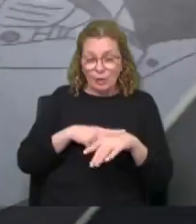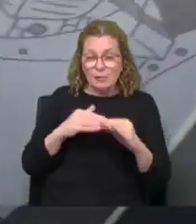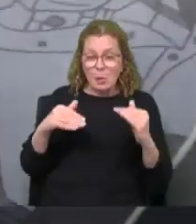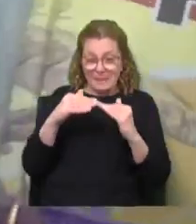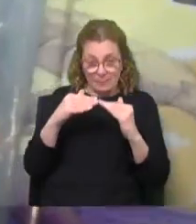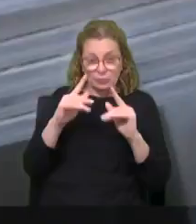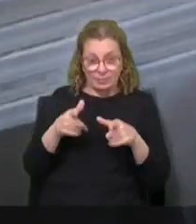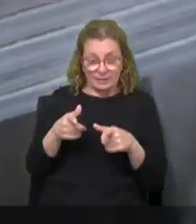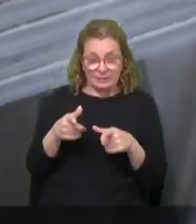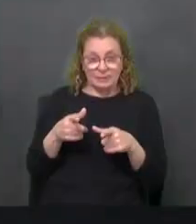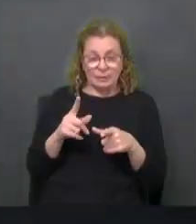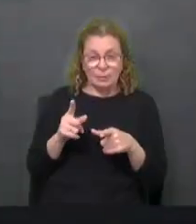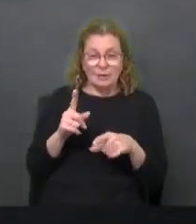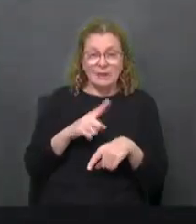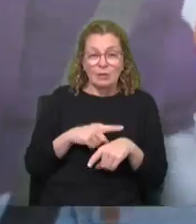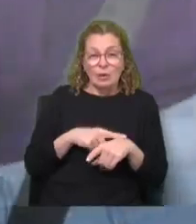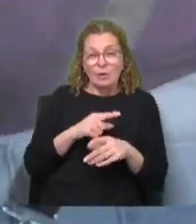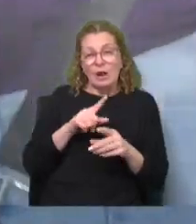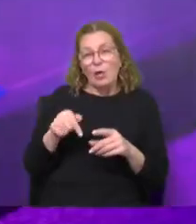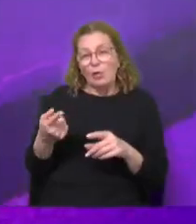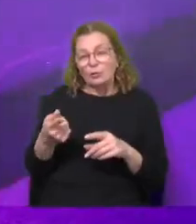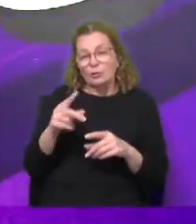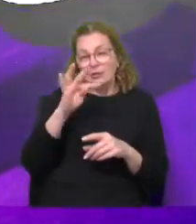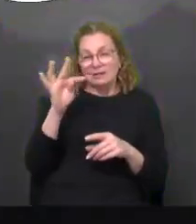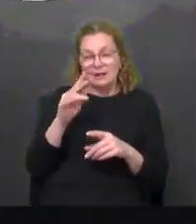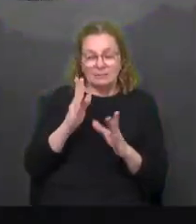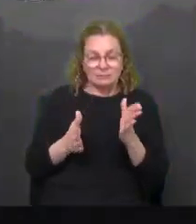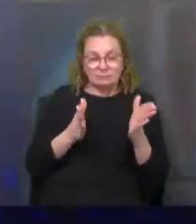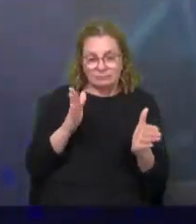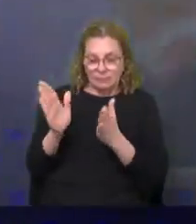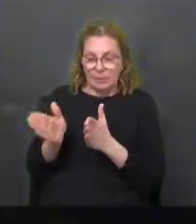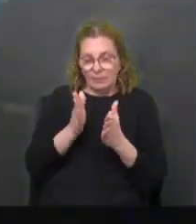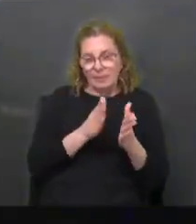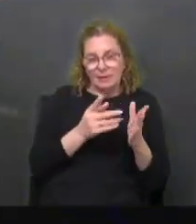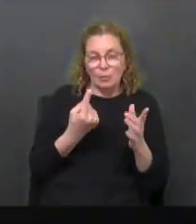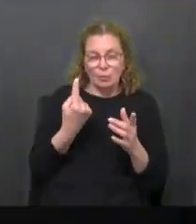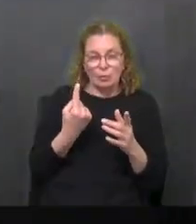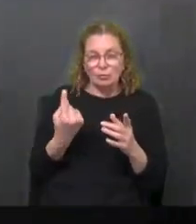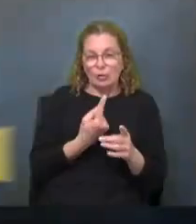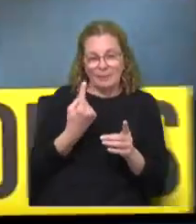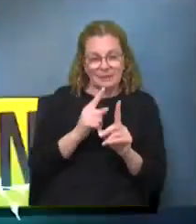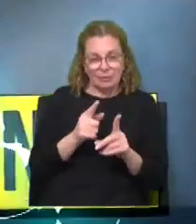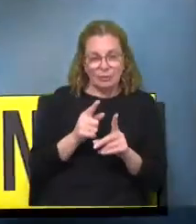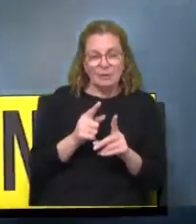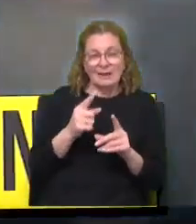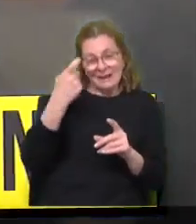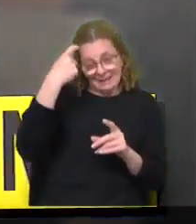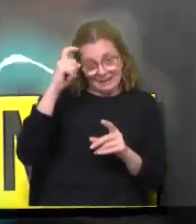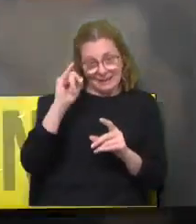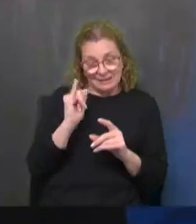manera, ¿no? No es que tenés de tal hora a tal hora un taller, de tal hora otro, como si fueran una sola cosa. Claro, sí, la idea es que...